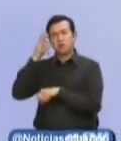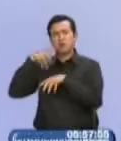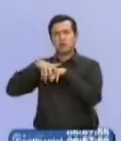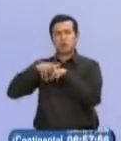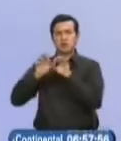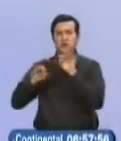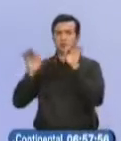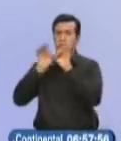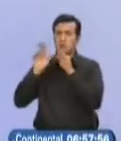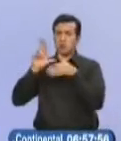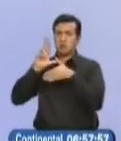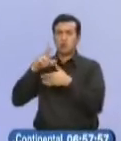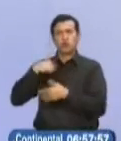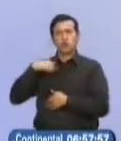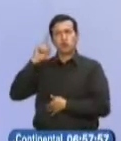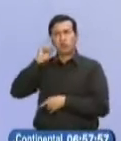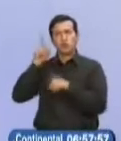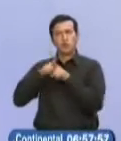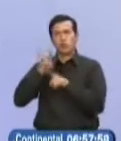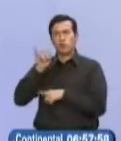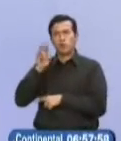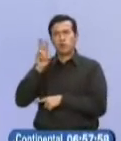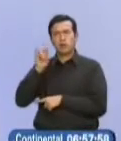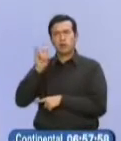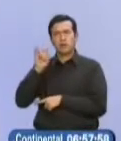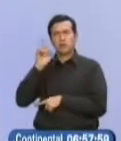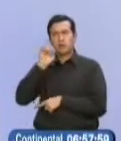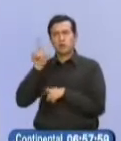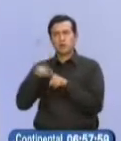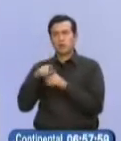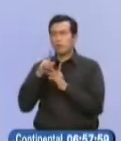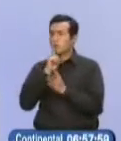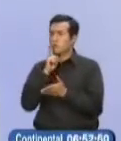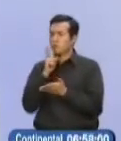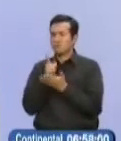Y no coincido con Javier. Una de las cosas fundamentales que